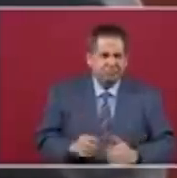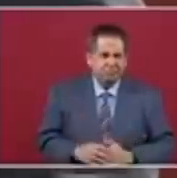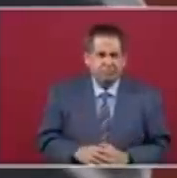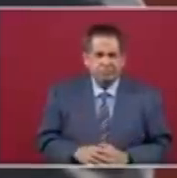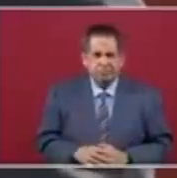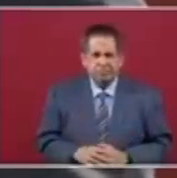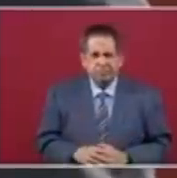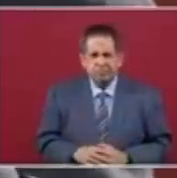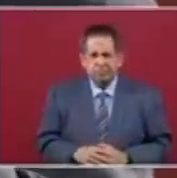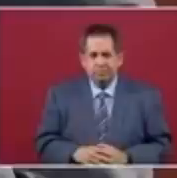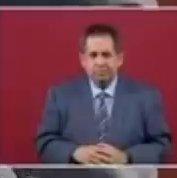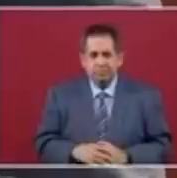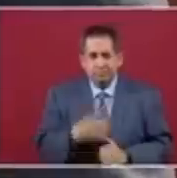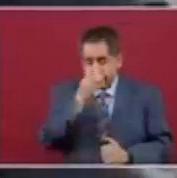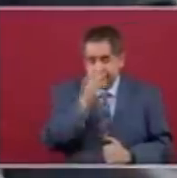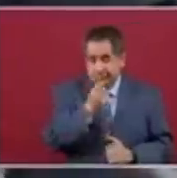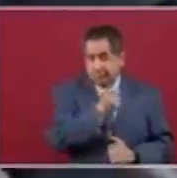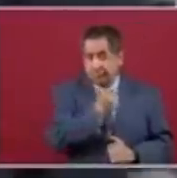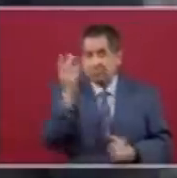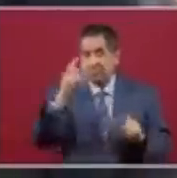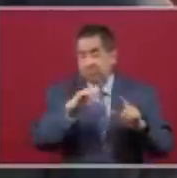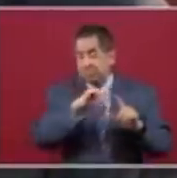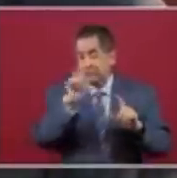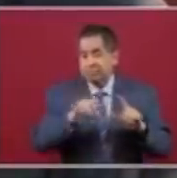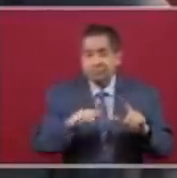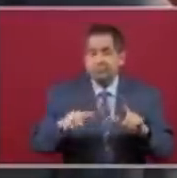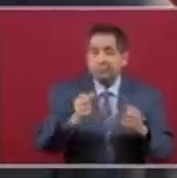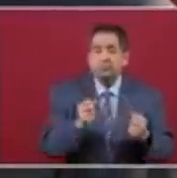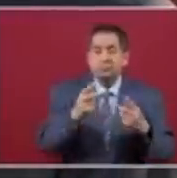a 18 mil elementos